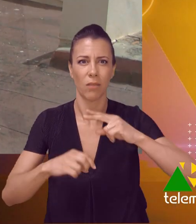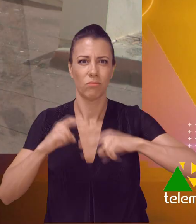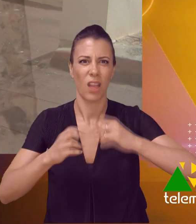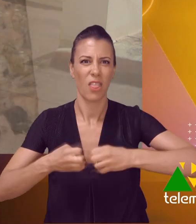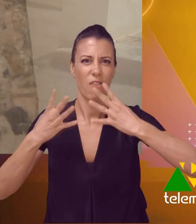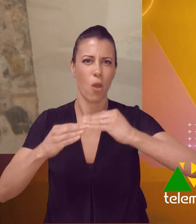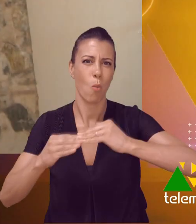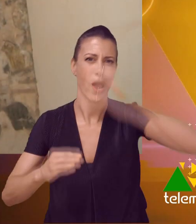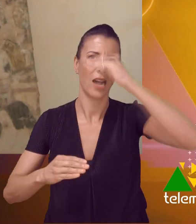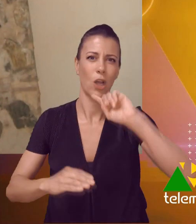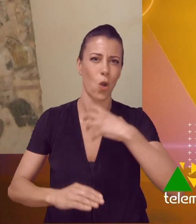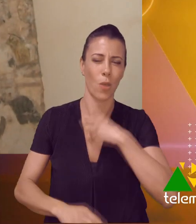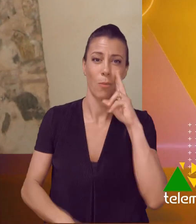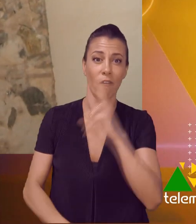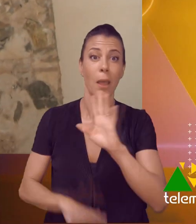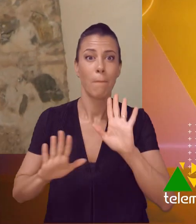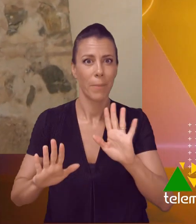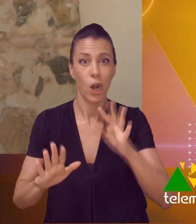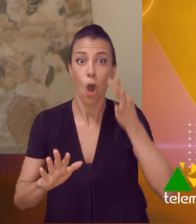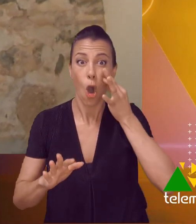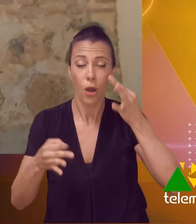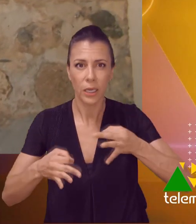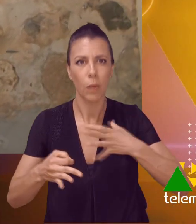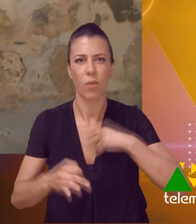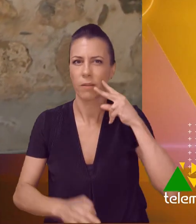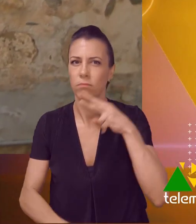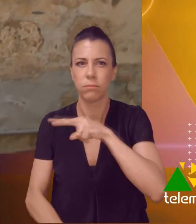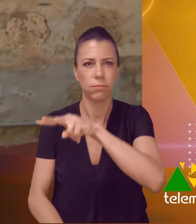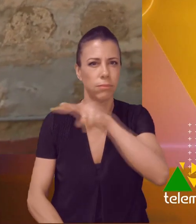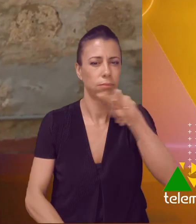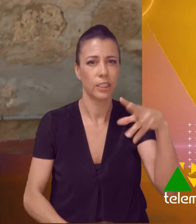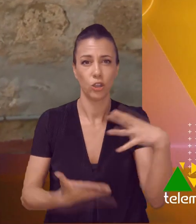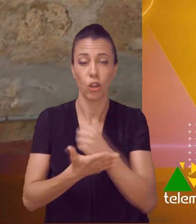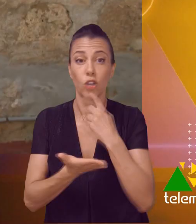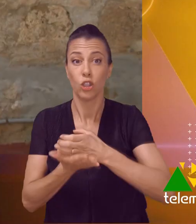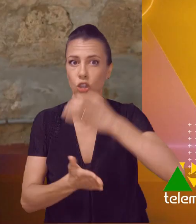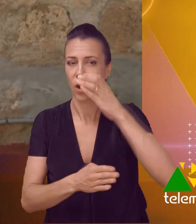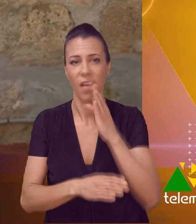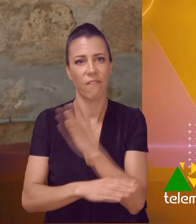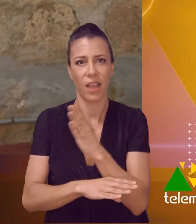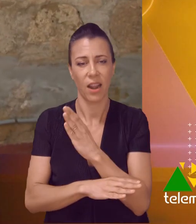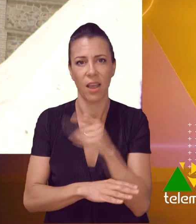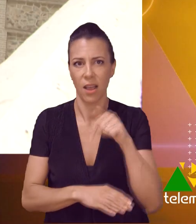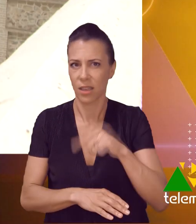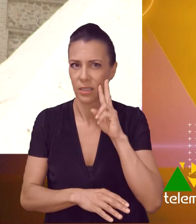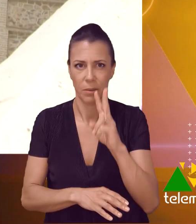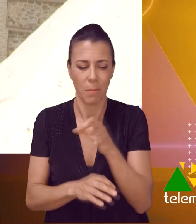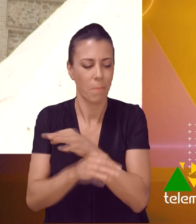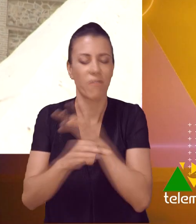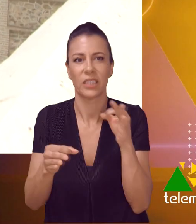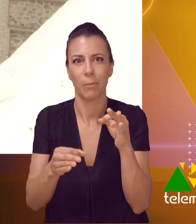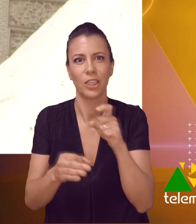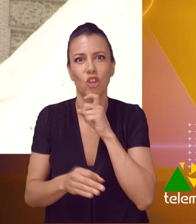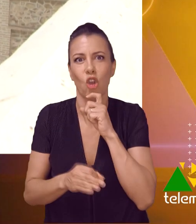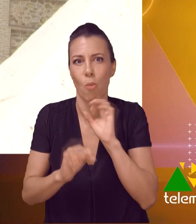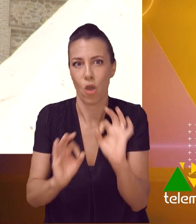pero originariamente se vería toda la zona de la Torre de la Vela, pues aquí se ve perfectamente